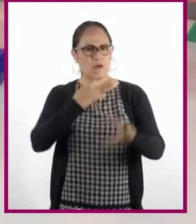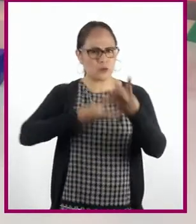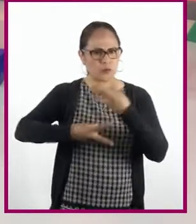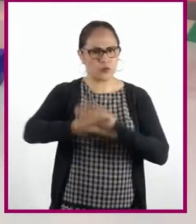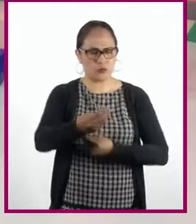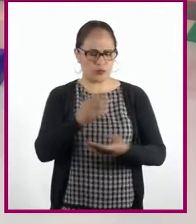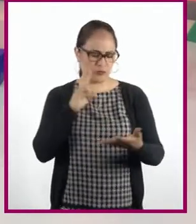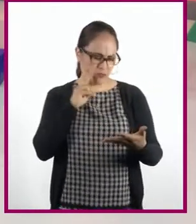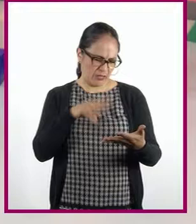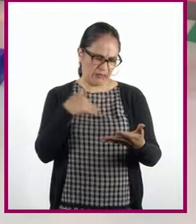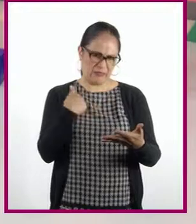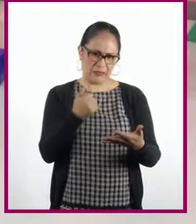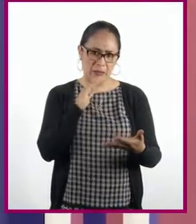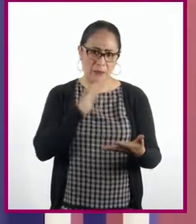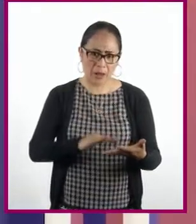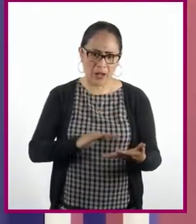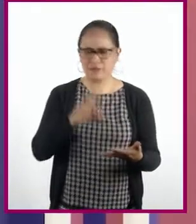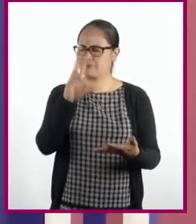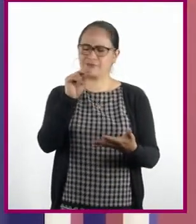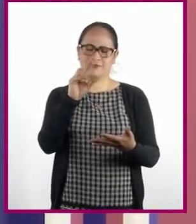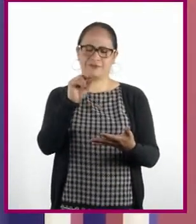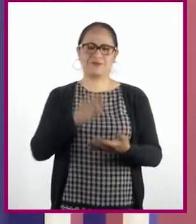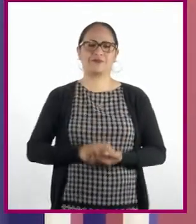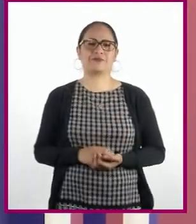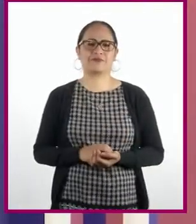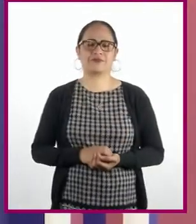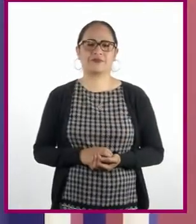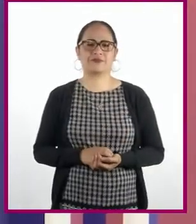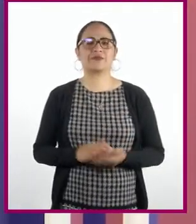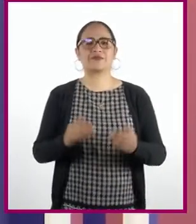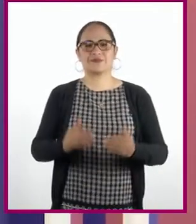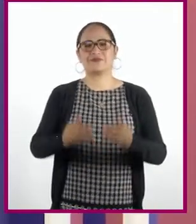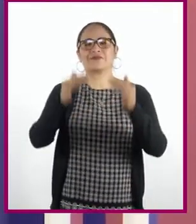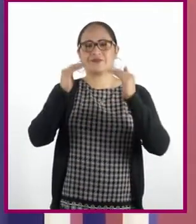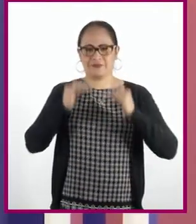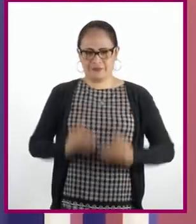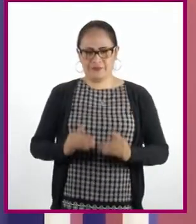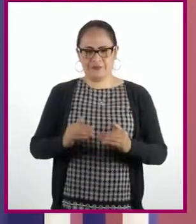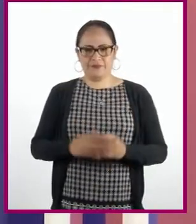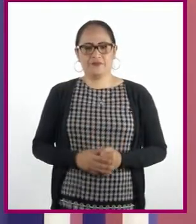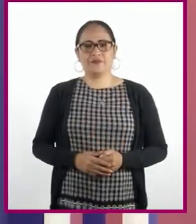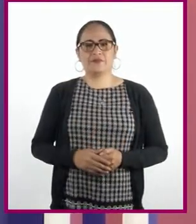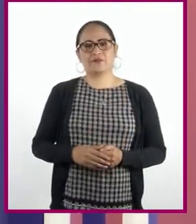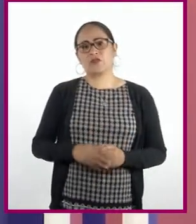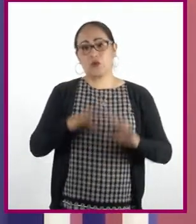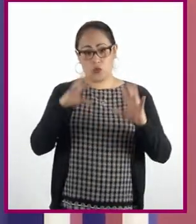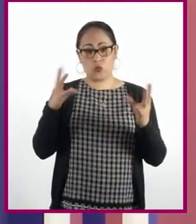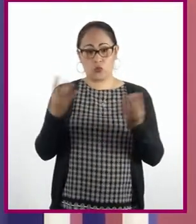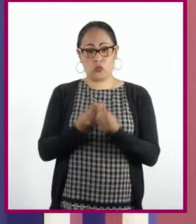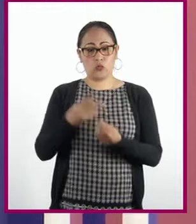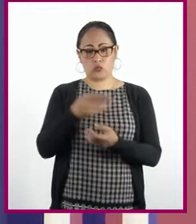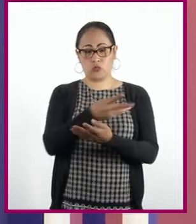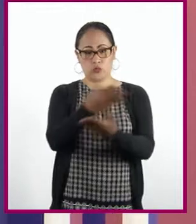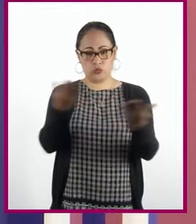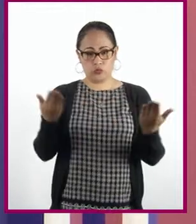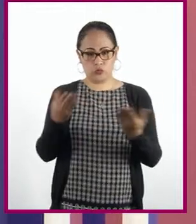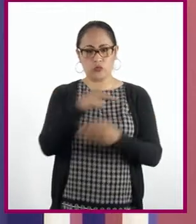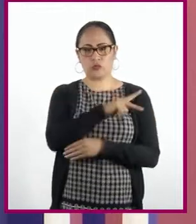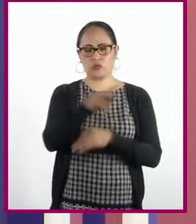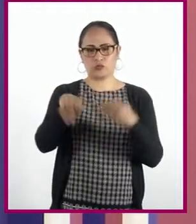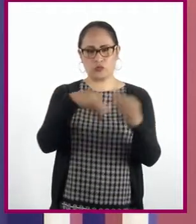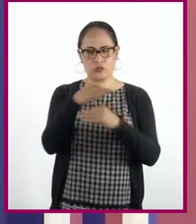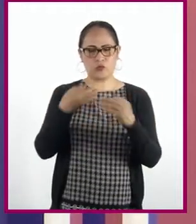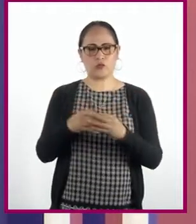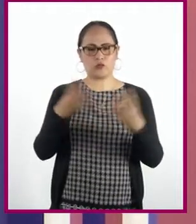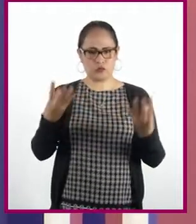malos entendidos. Pero para seguir adelante con nuestra sesión, me gustaría que entre todos hiciéramos un